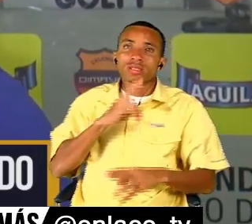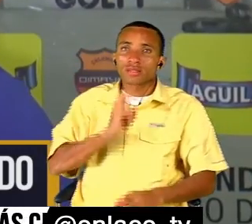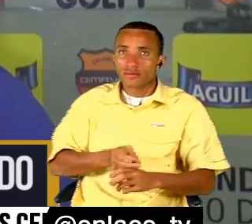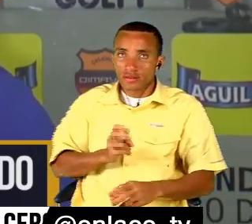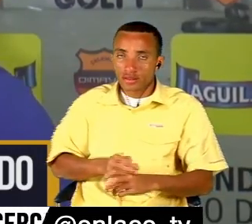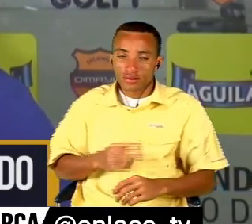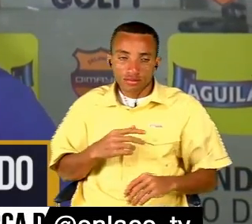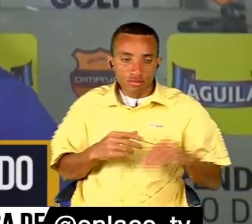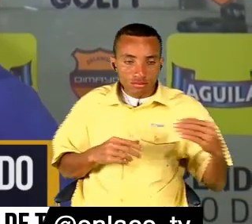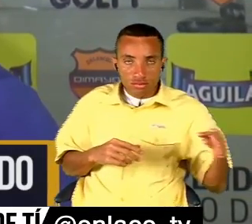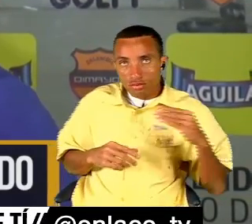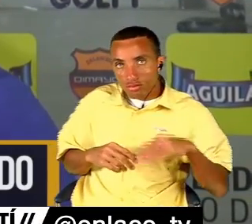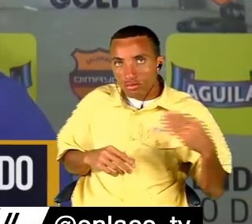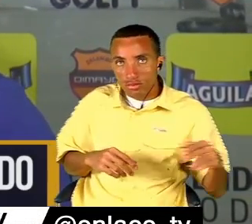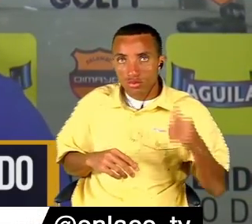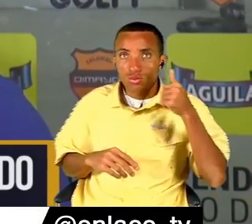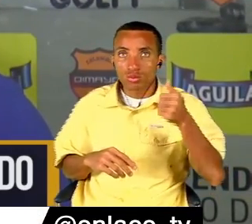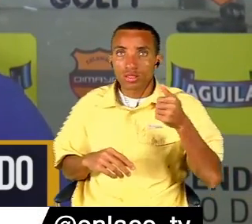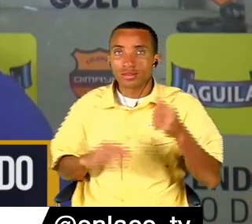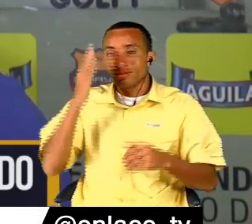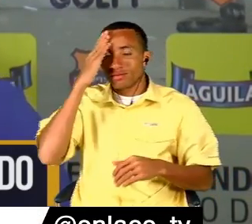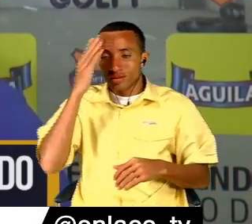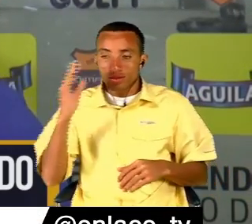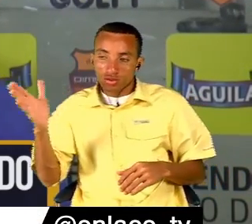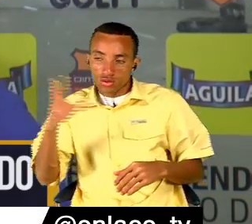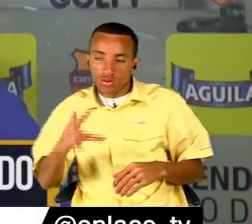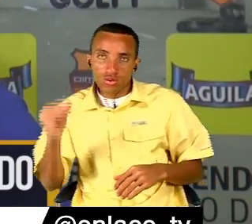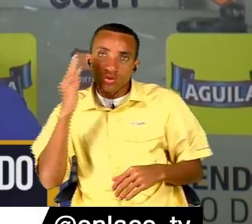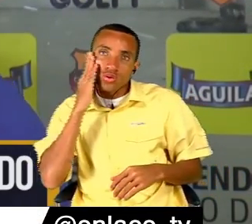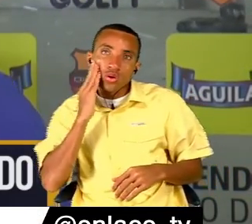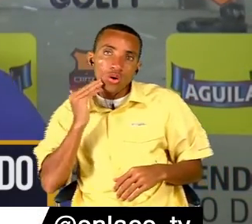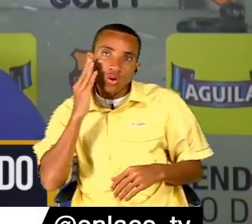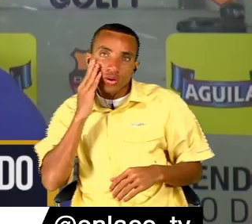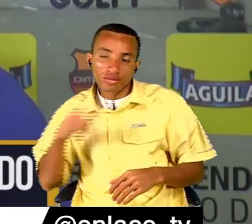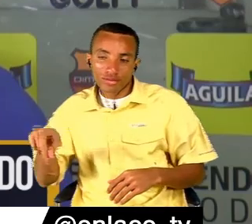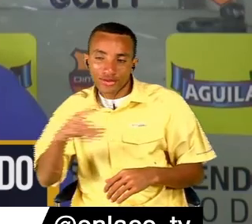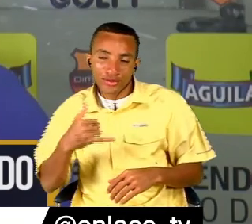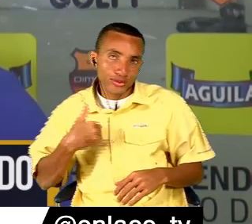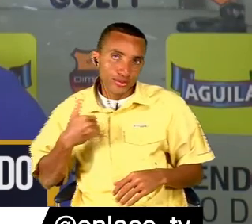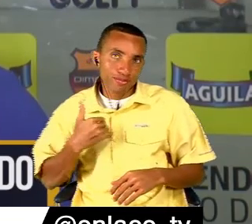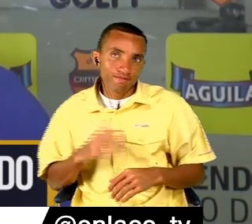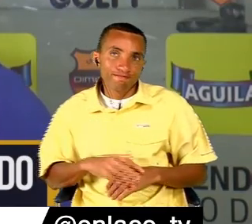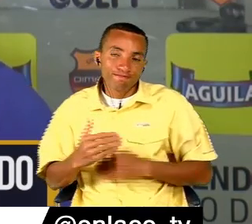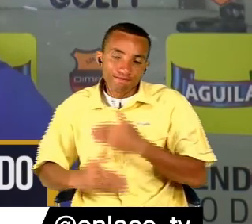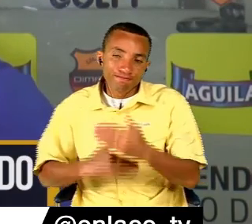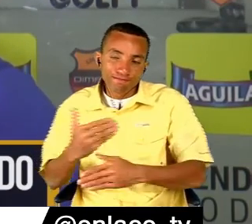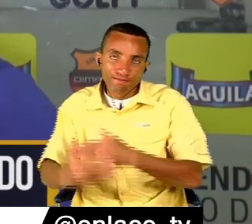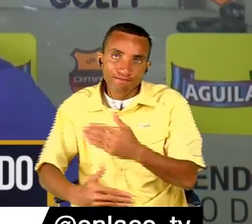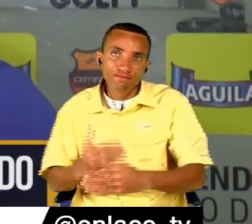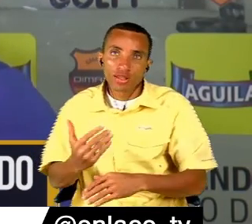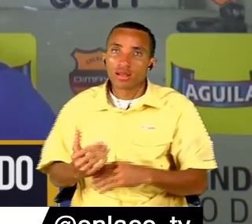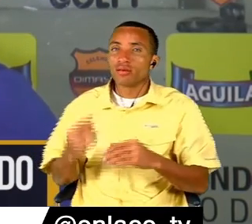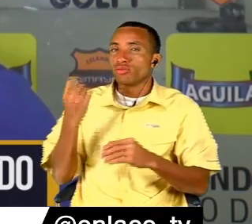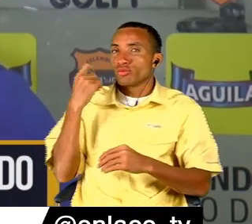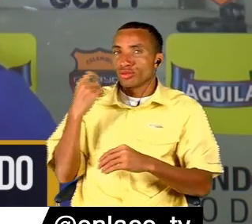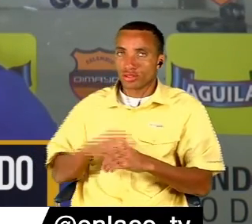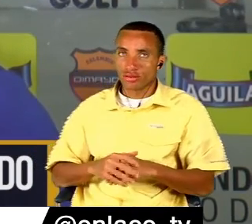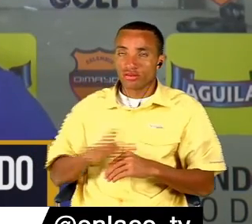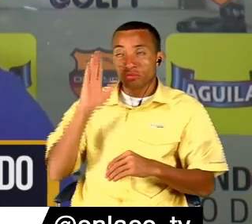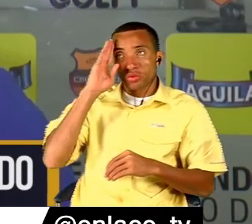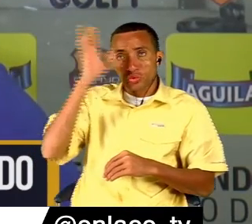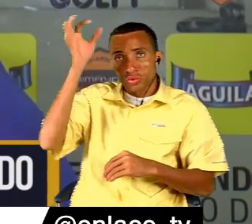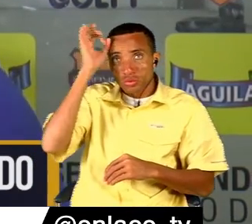fuerte. Ustedes saben que nosotros tenemos un equipo más bien joven, que está apenas madurando, que está empezando a formar esos muchachos para unas posibilidades futuras,